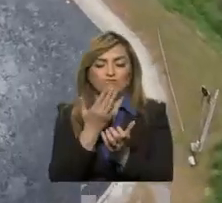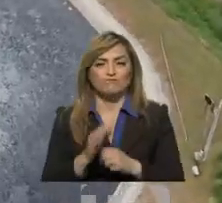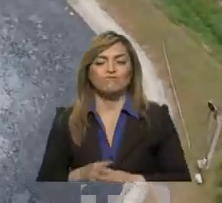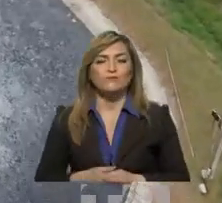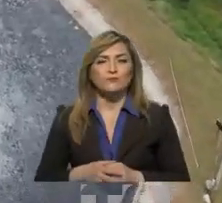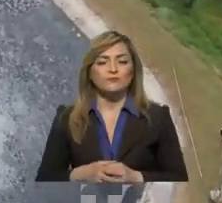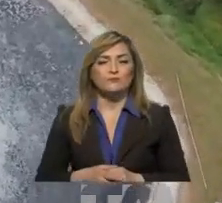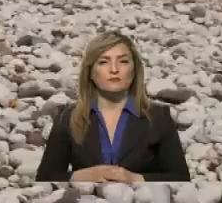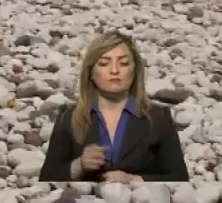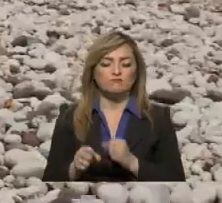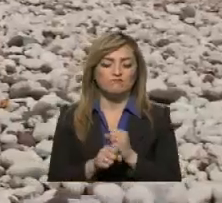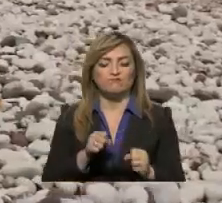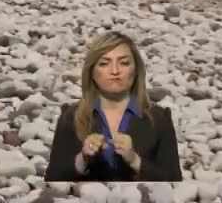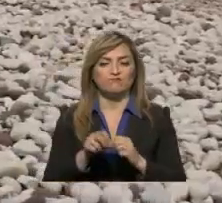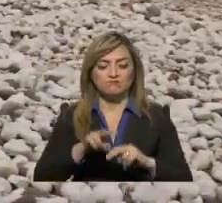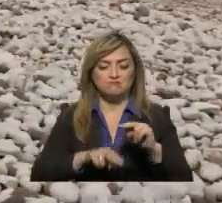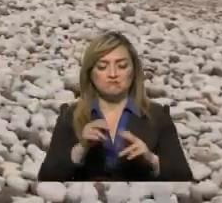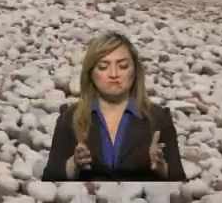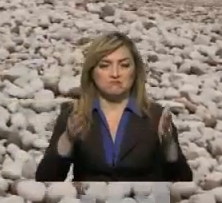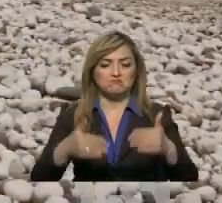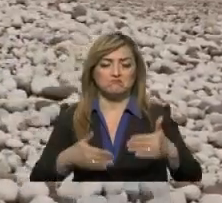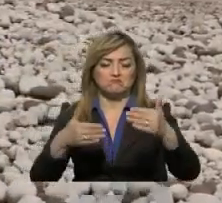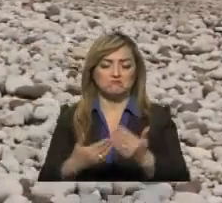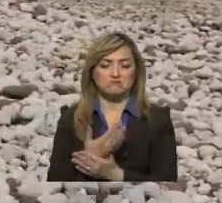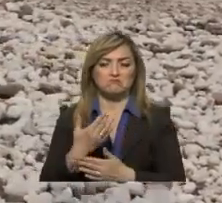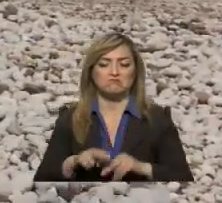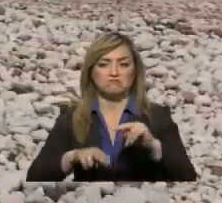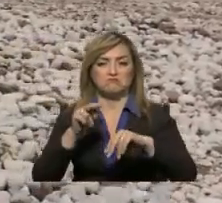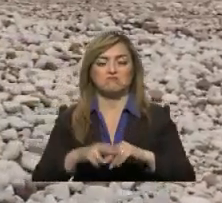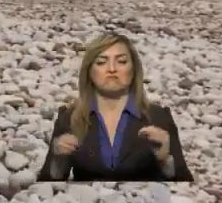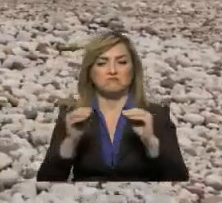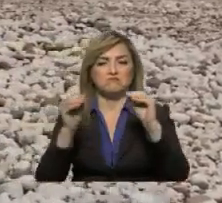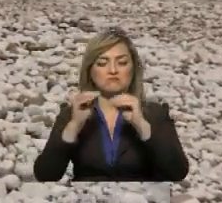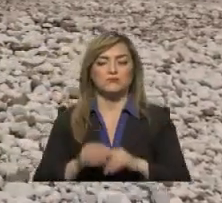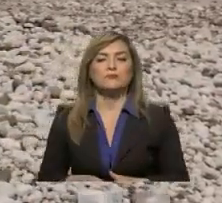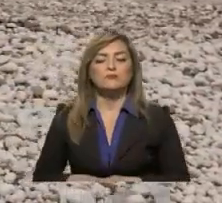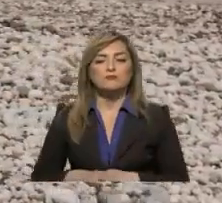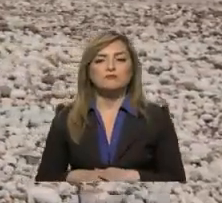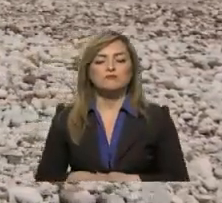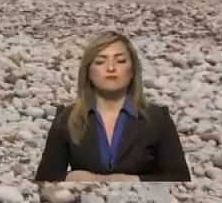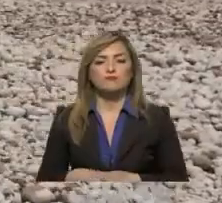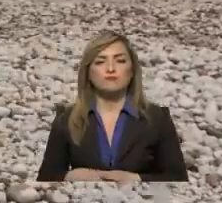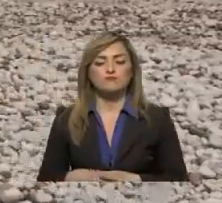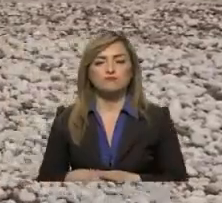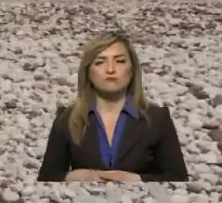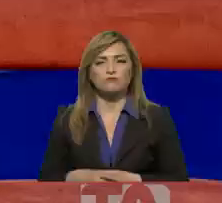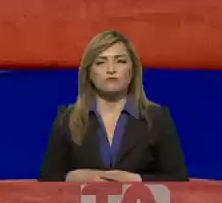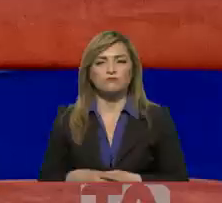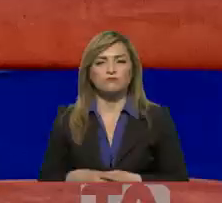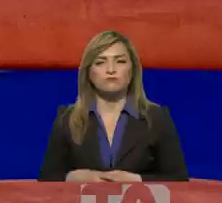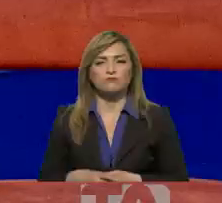que buscar todos los años espacios y recursos para construir más cubetos. Helen Quiñones, 24